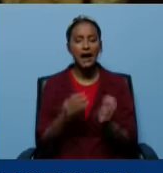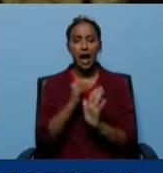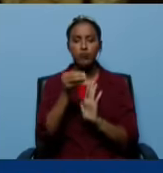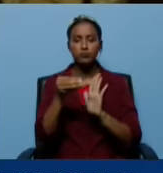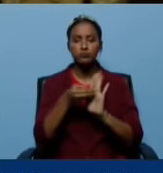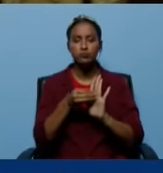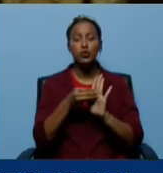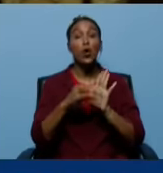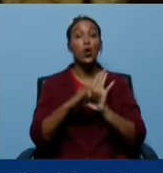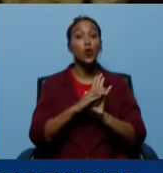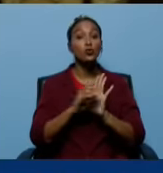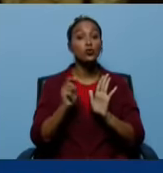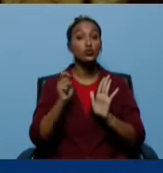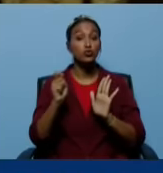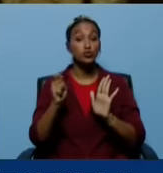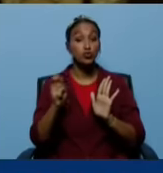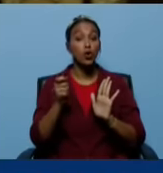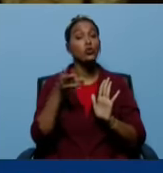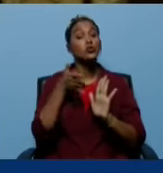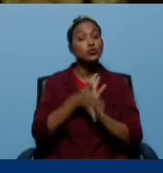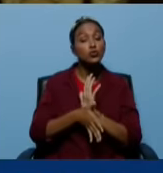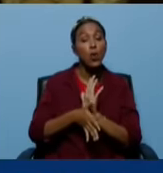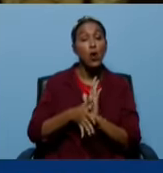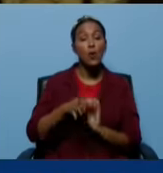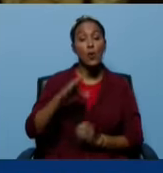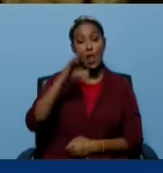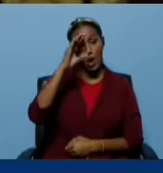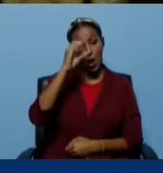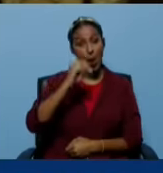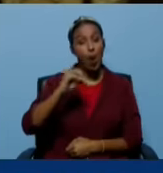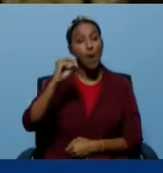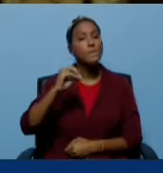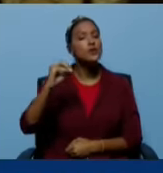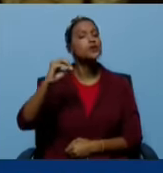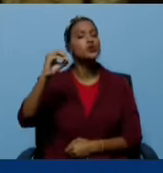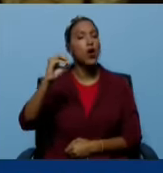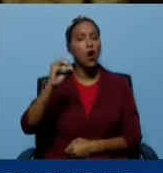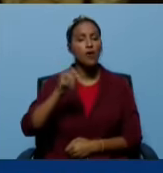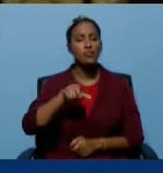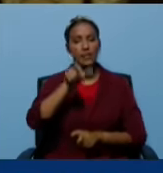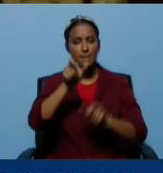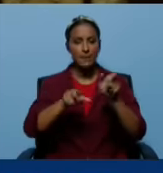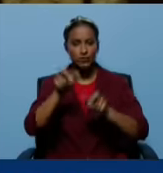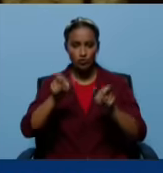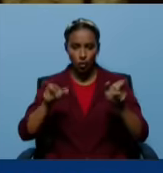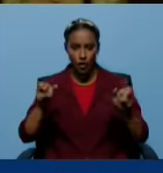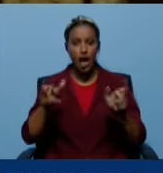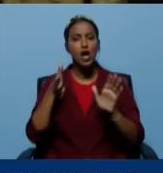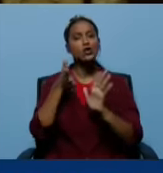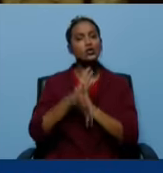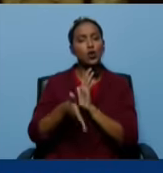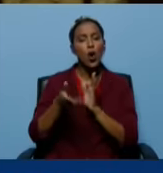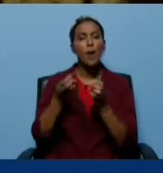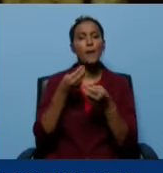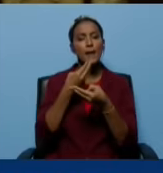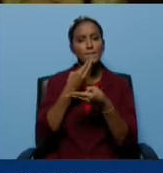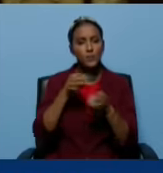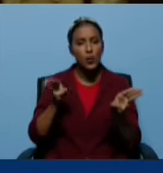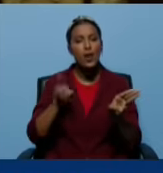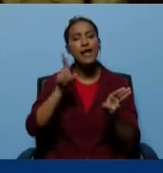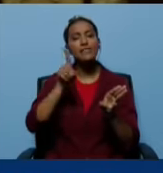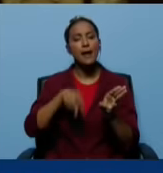la trascendencia de la opinión ciudadana en los asuntos públicos y en la elección de los cargos